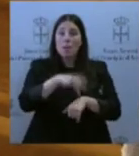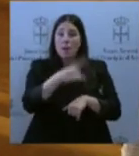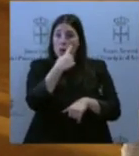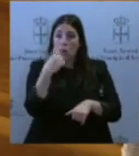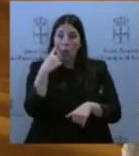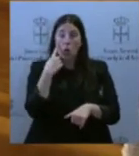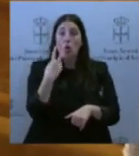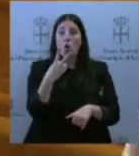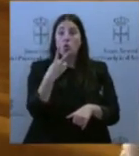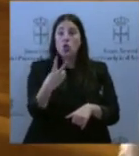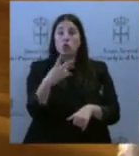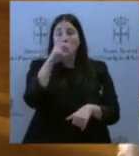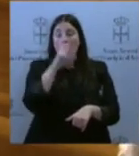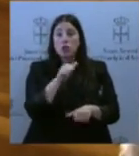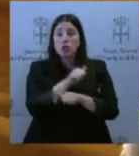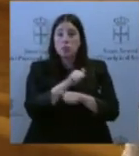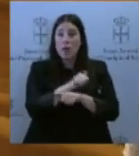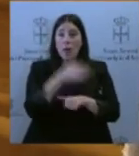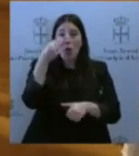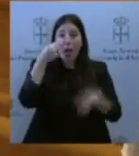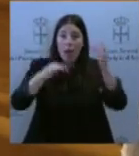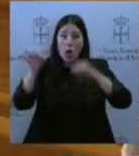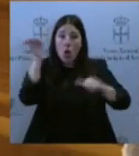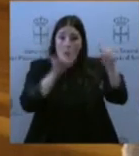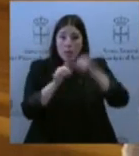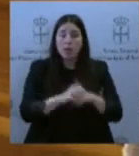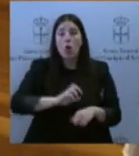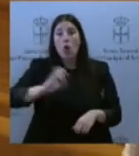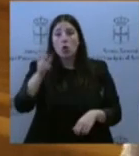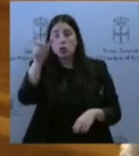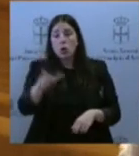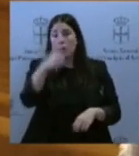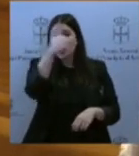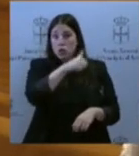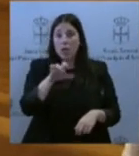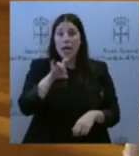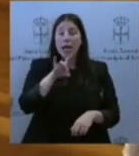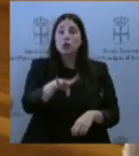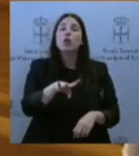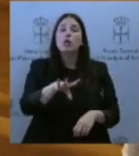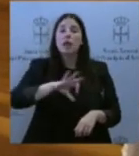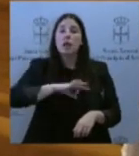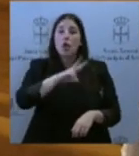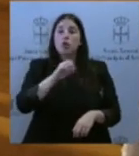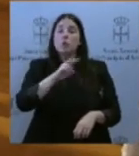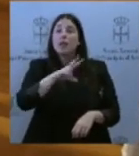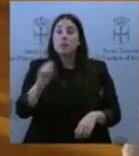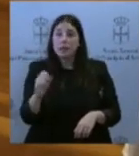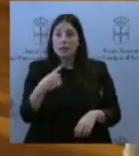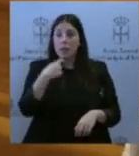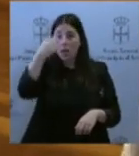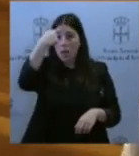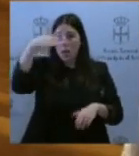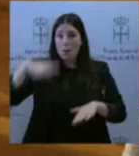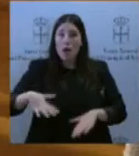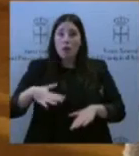Viana, con diagnóstico de ictus, 14 de enero del 2020. 2 TAC realizados, deterioro progresivo, siguen sin verlo y le citan para